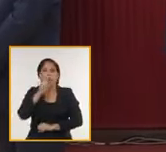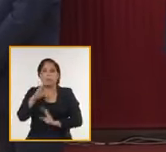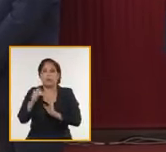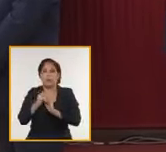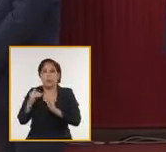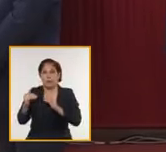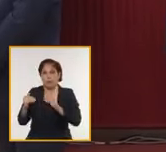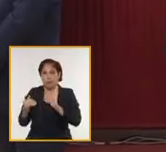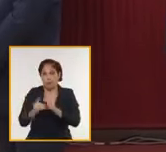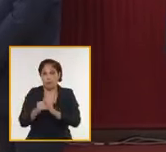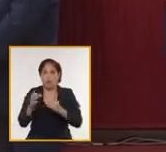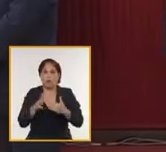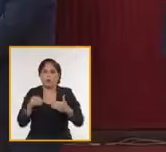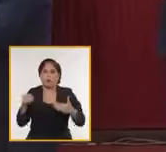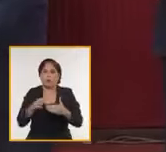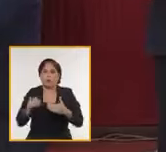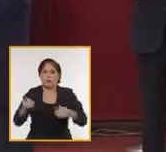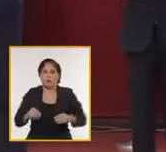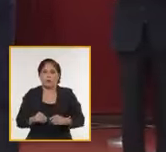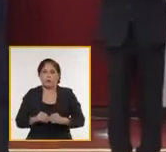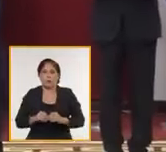millones de dólares.